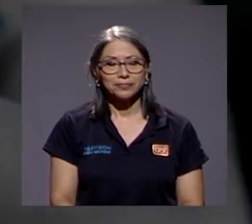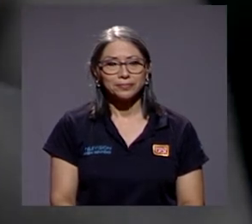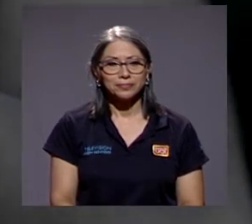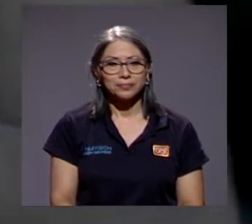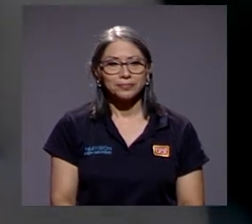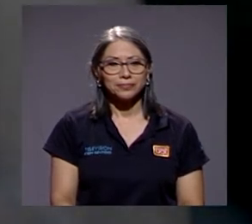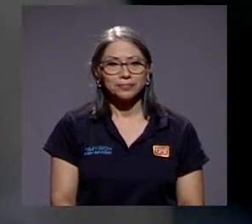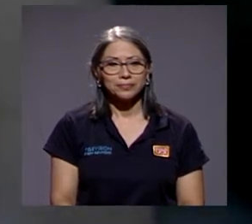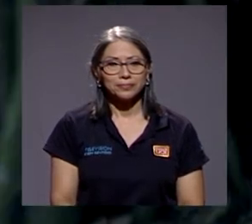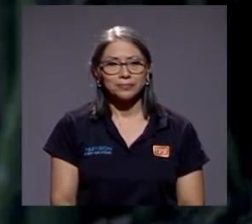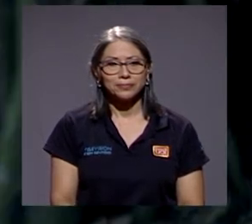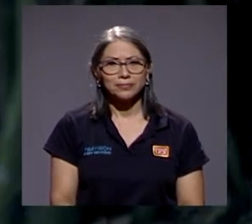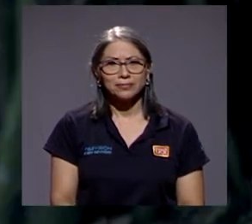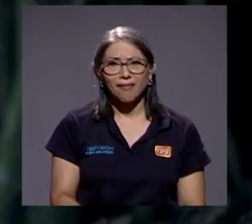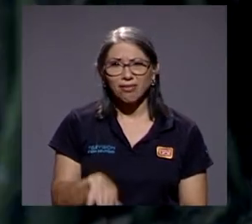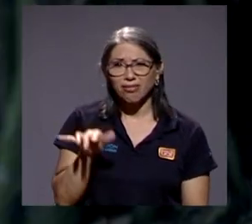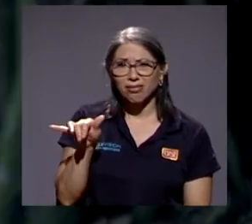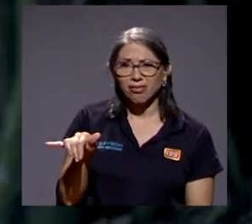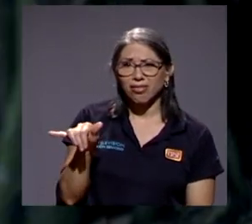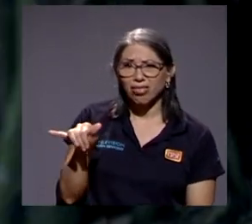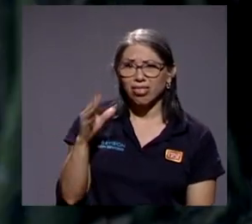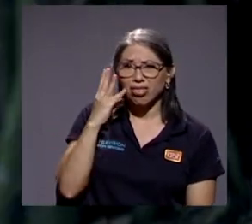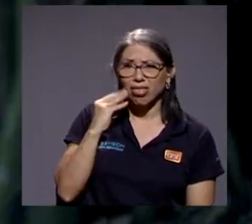para que se queden yo